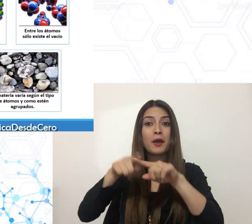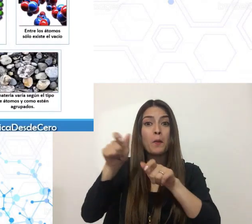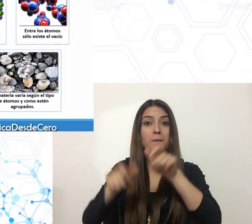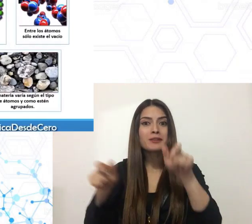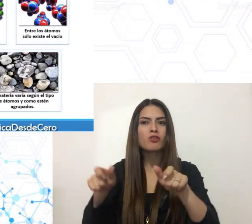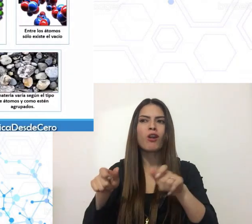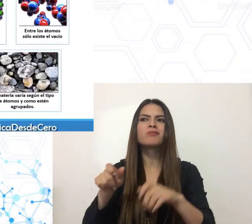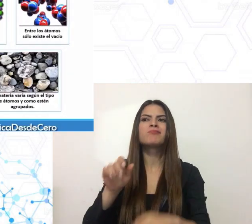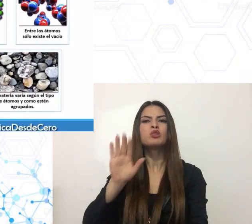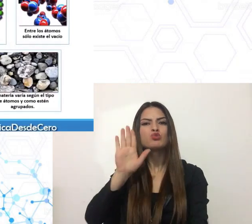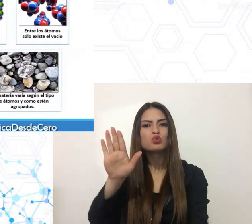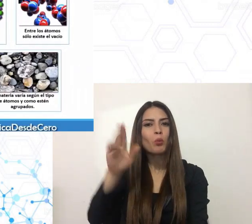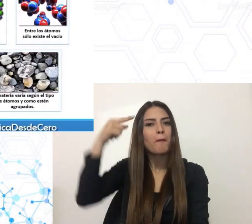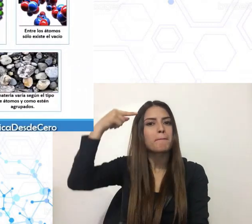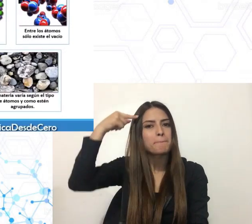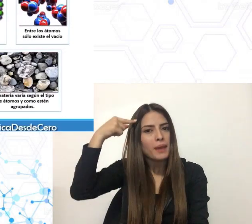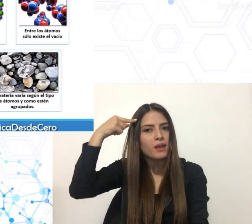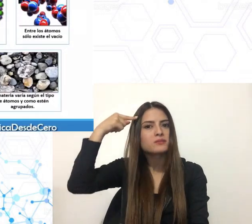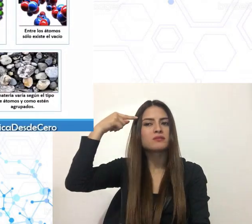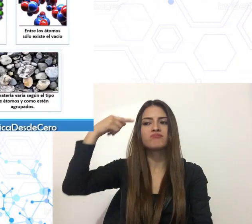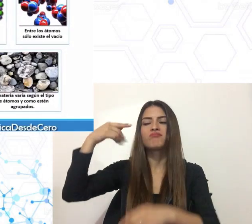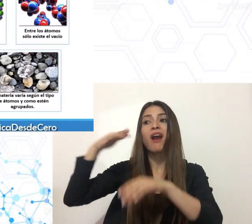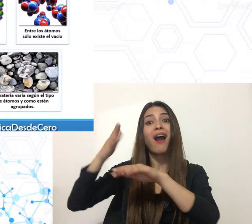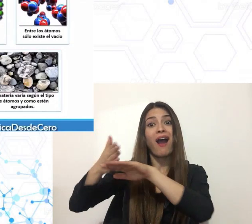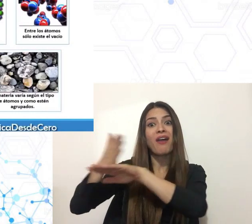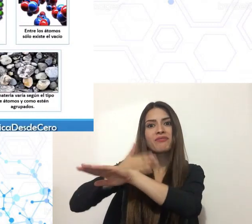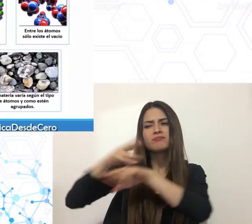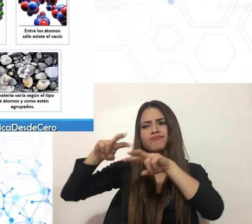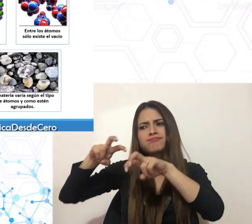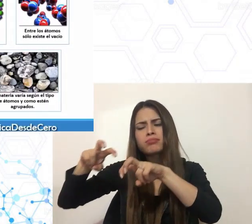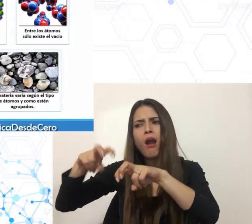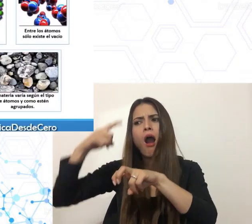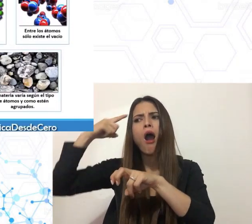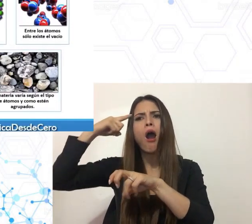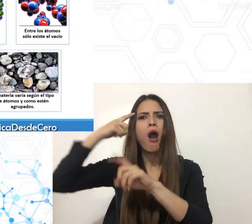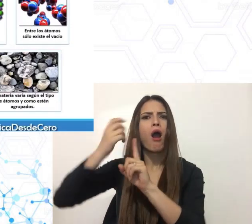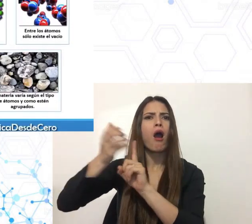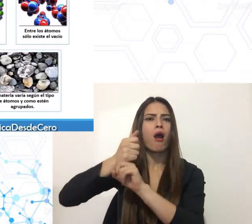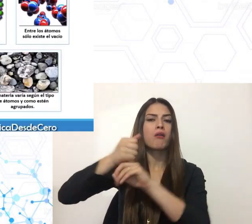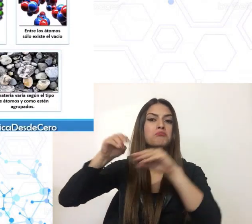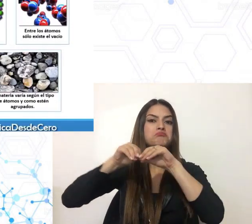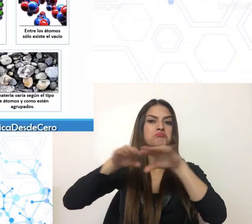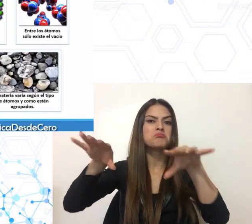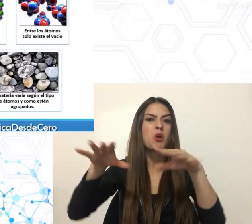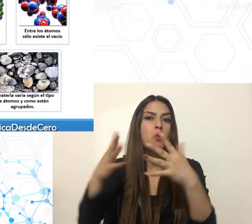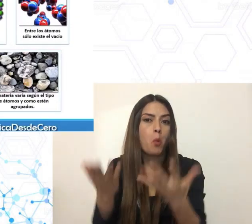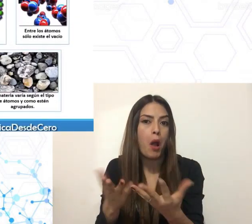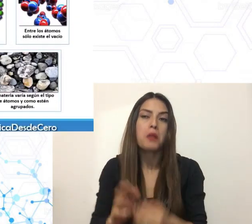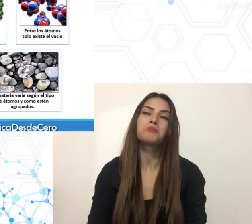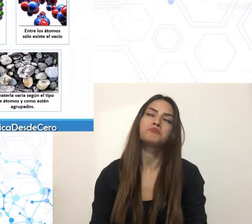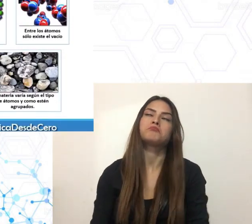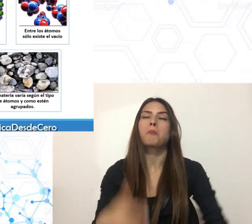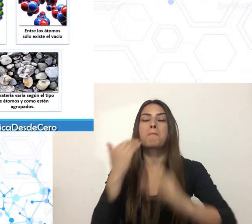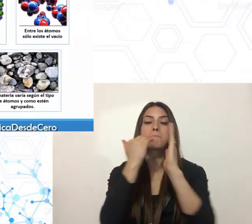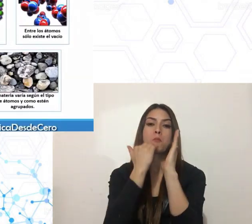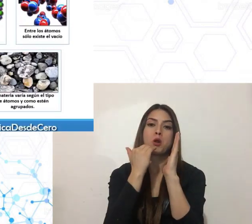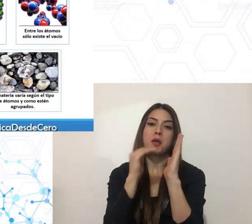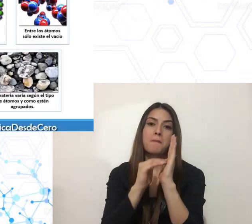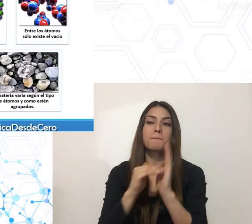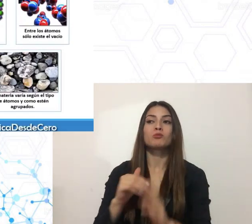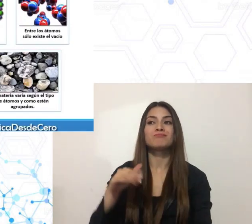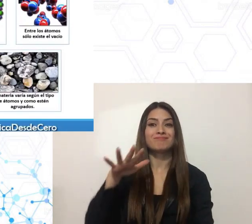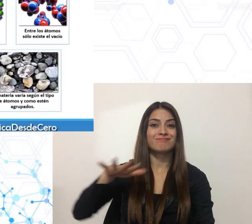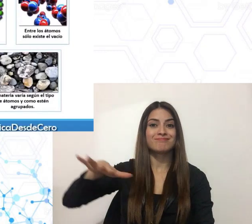entonces orientan el hecho de que la materia y el átomo específicamente es indivisible y